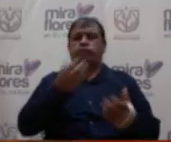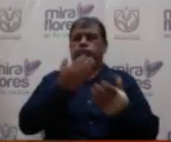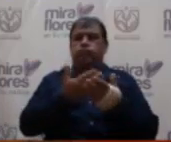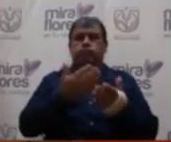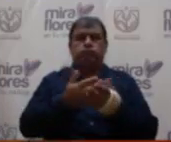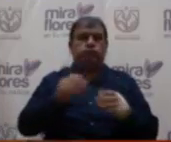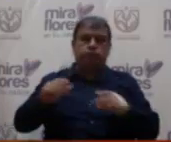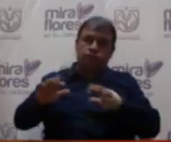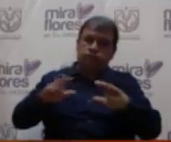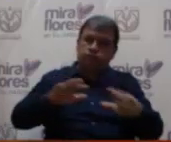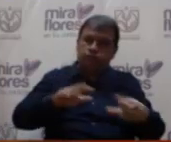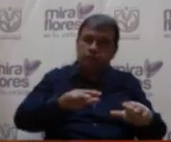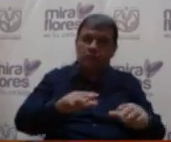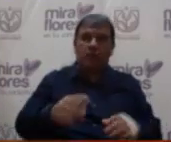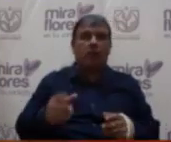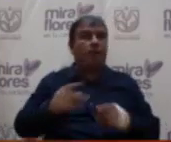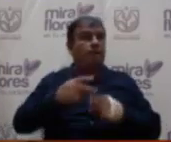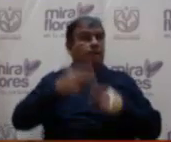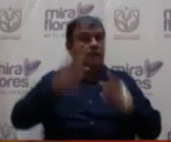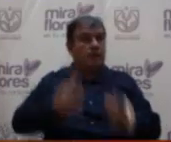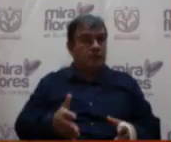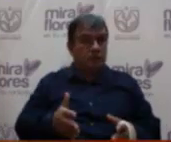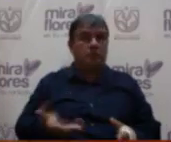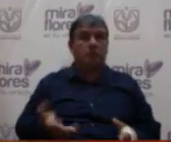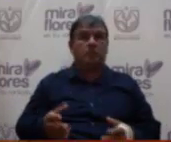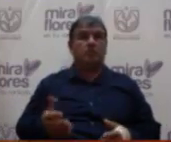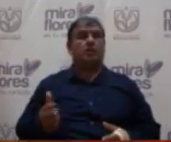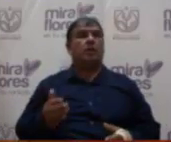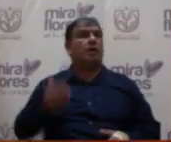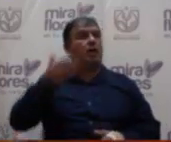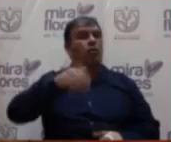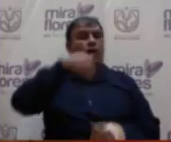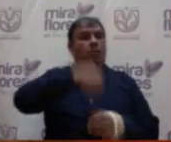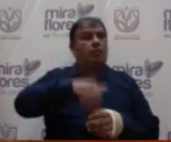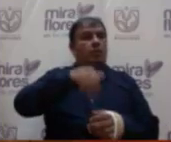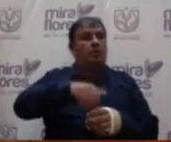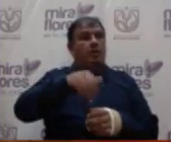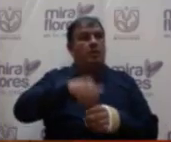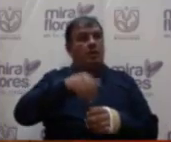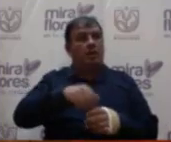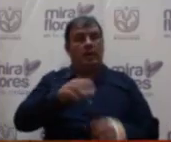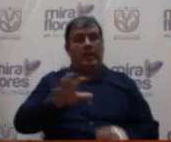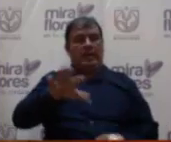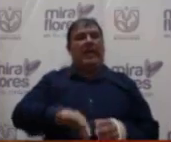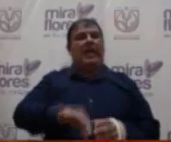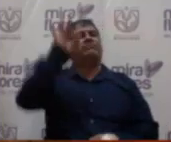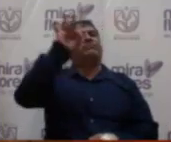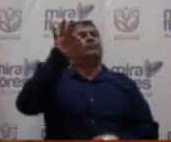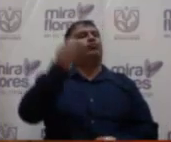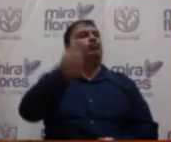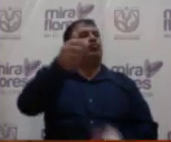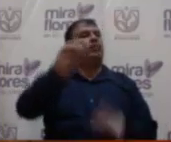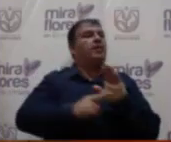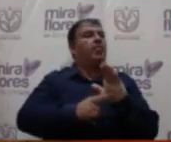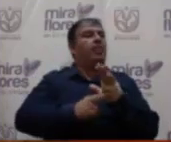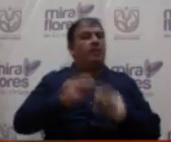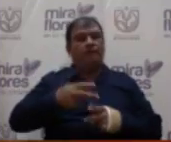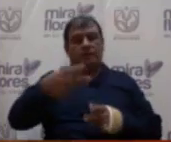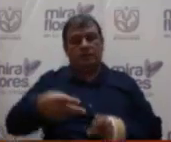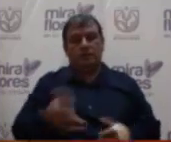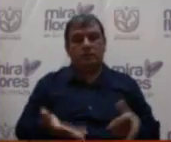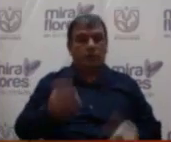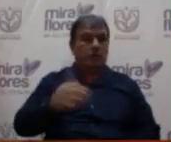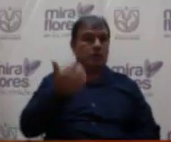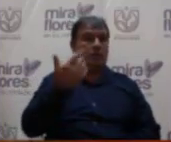buena concurrencia por parte de los vecinos que han acudido a votar, a elegir delegados vecinales, de las